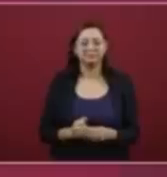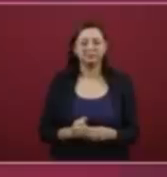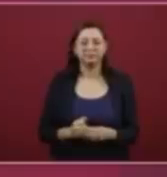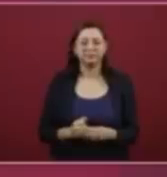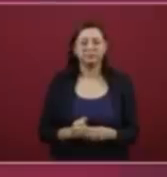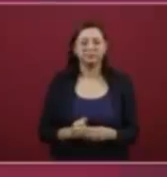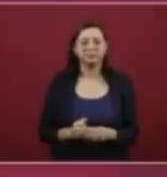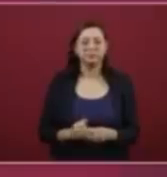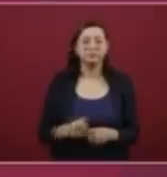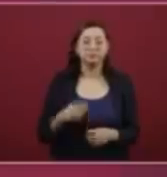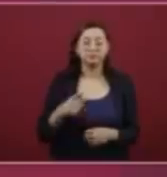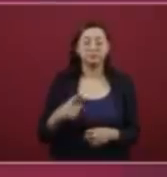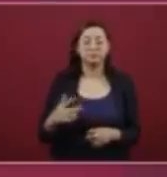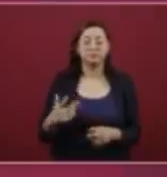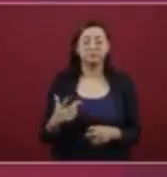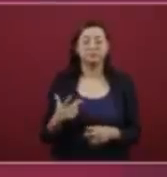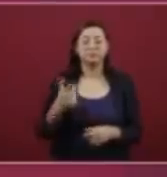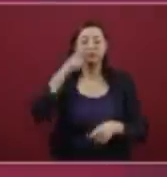Bienestar en Oaxaca.